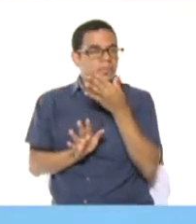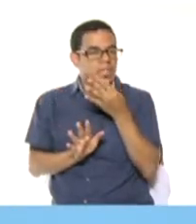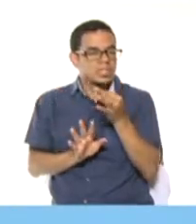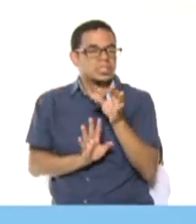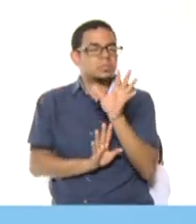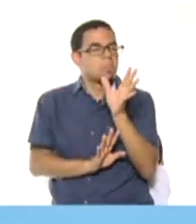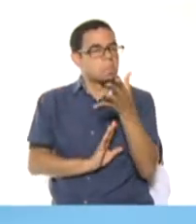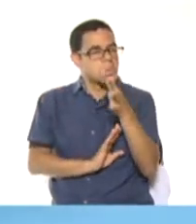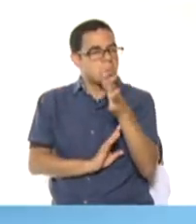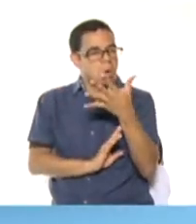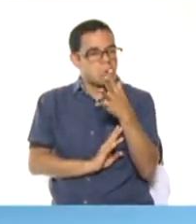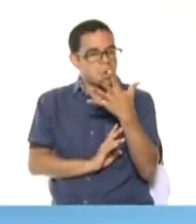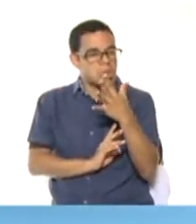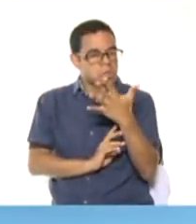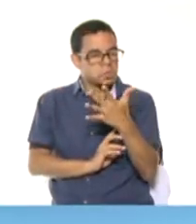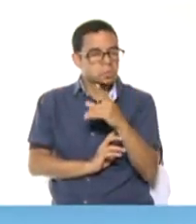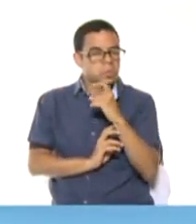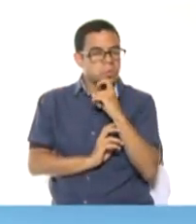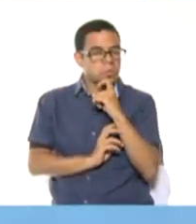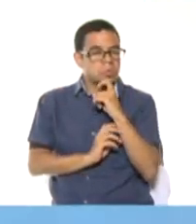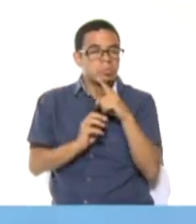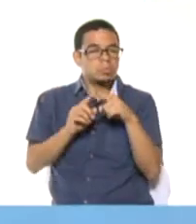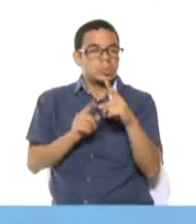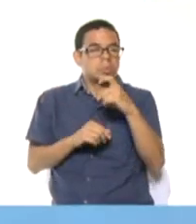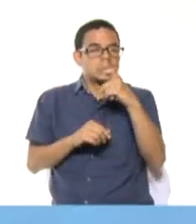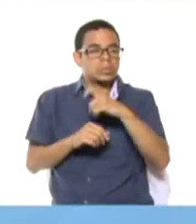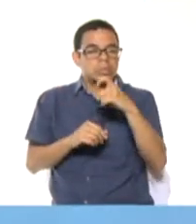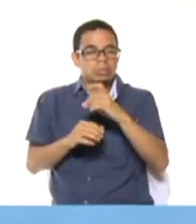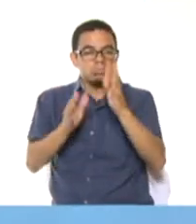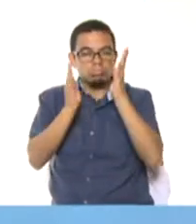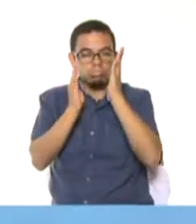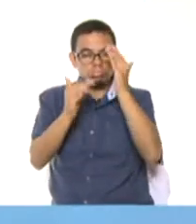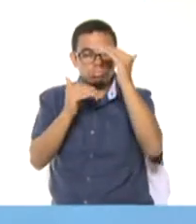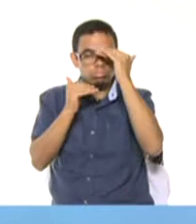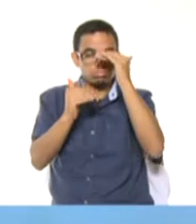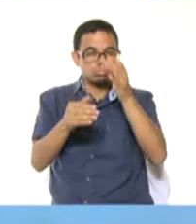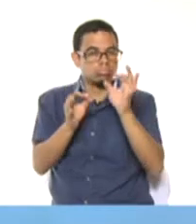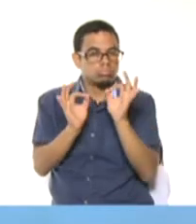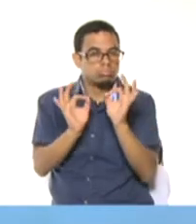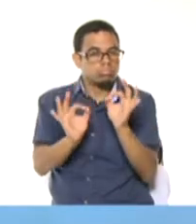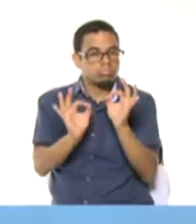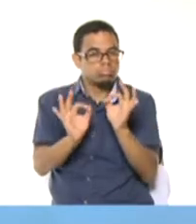Pueden ayudar a nuestros más pequeños hasta poder